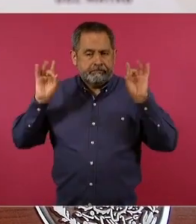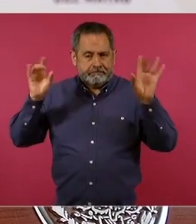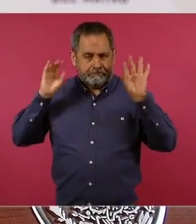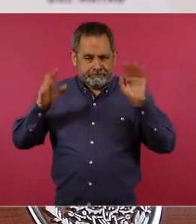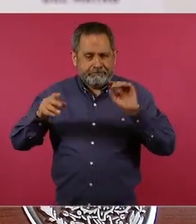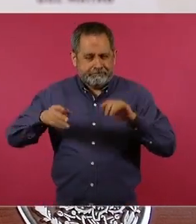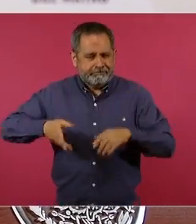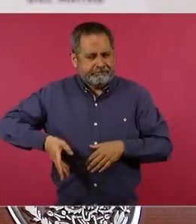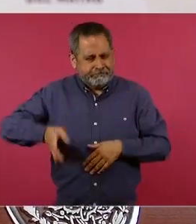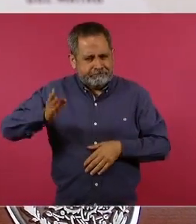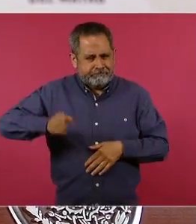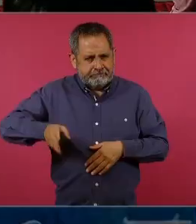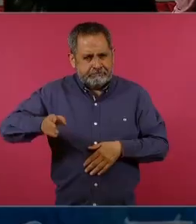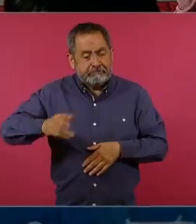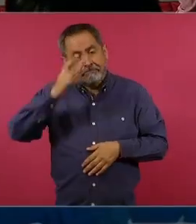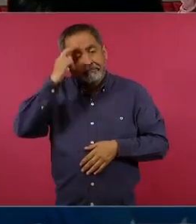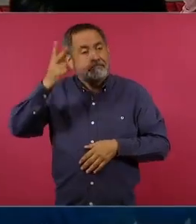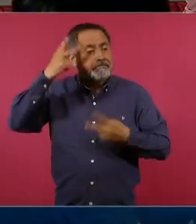roban la presidencia,